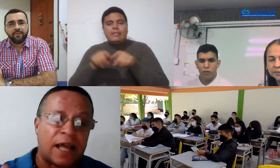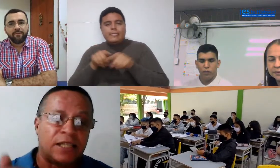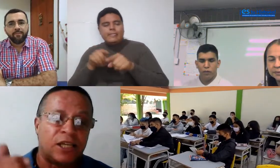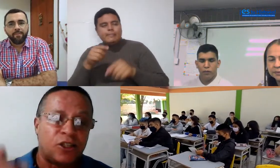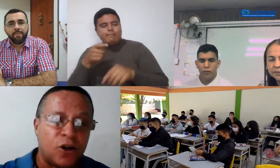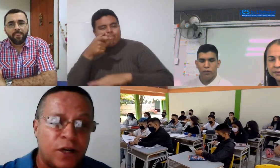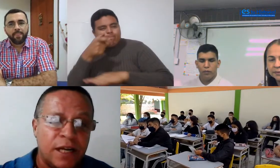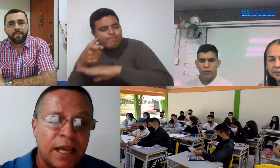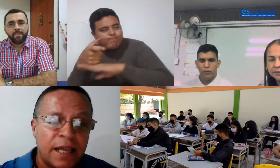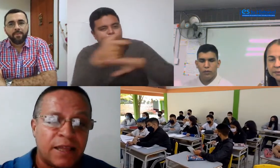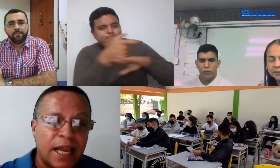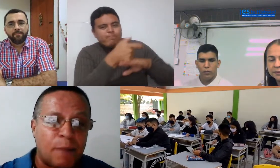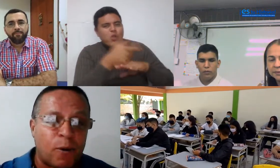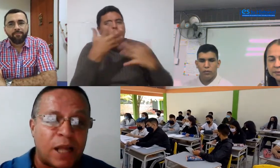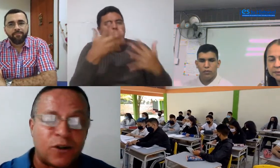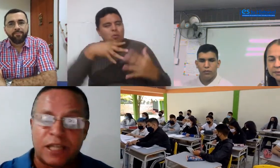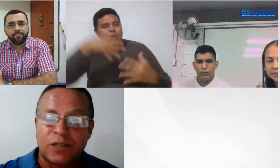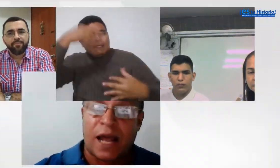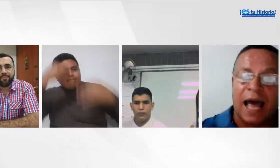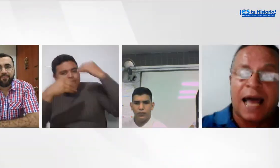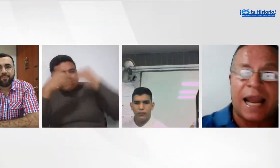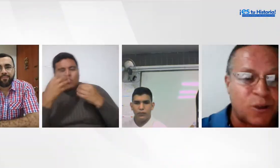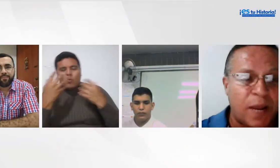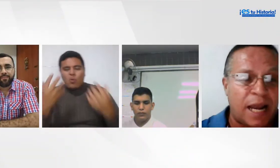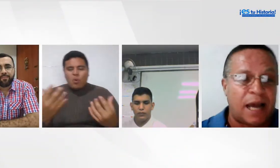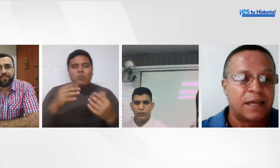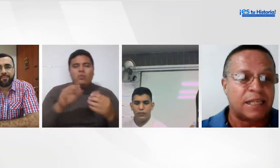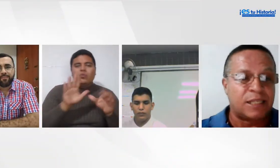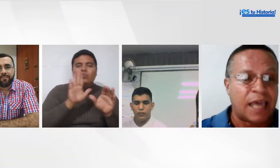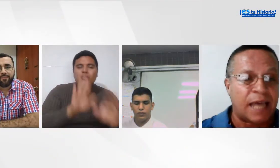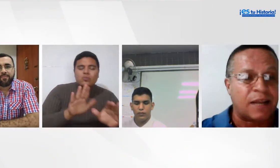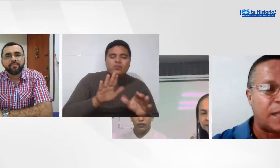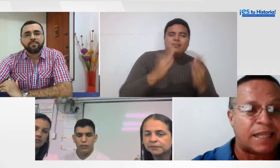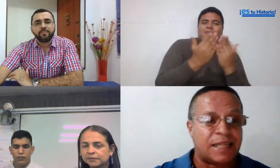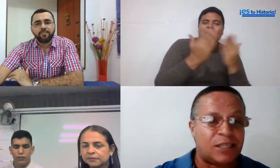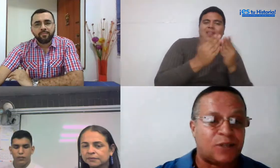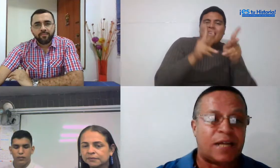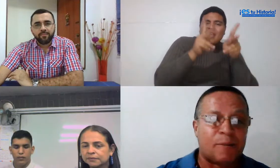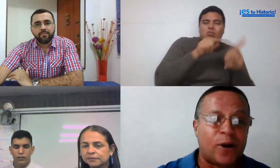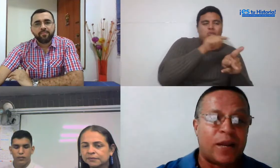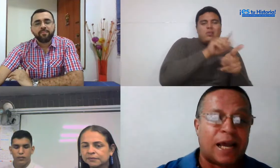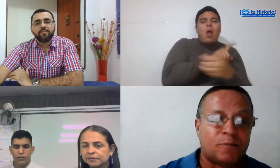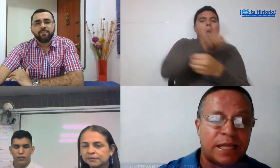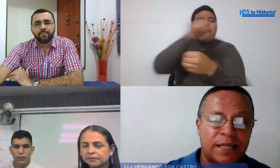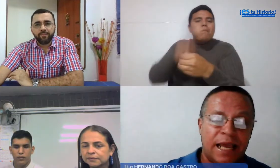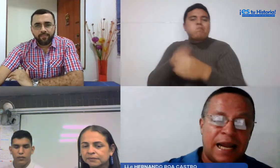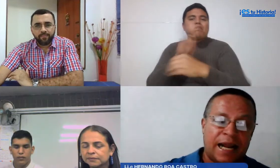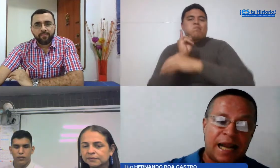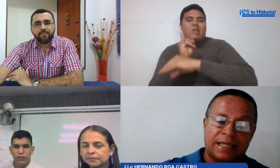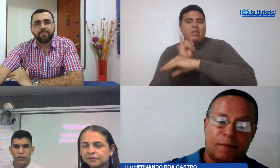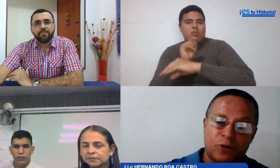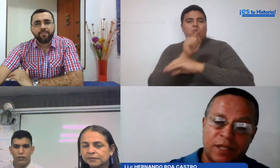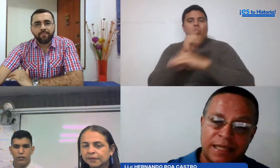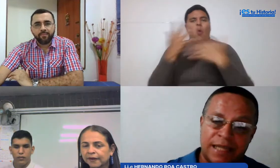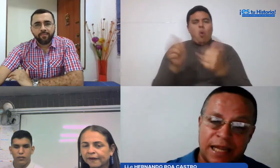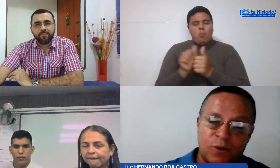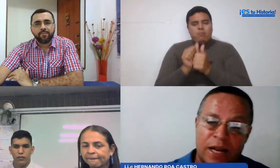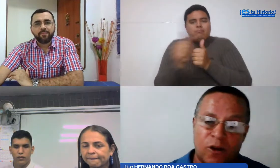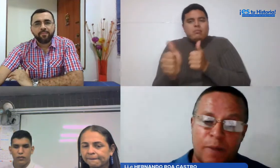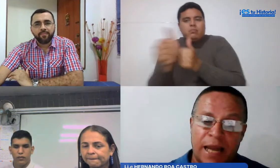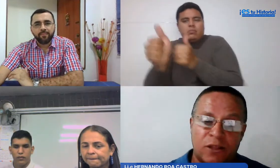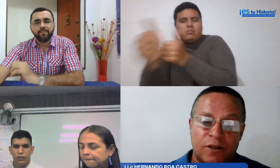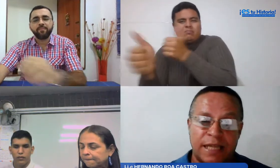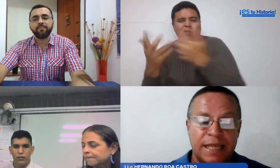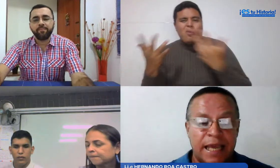facilita la transición de la población escolar a la escuela, que a través de transiciones armónicas pues realizamos desde la